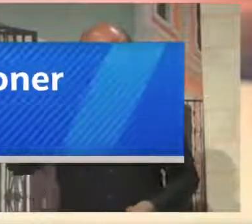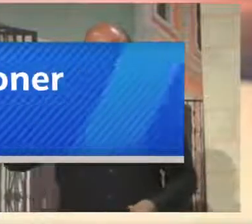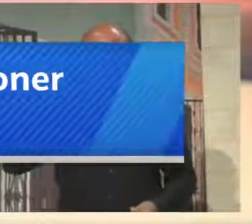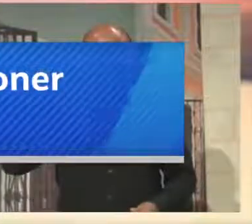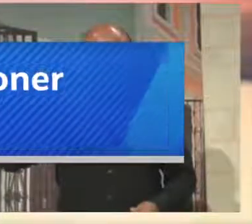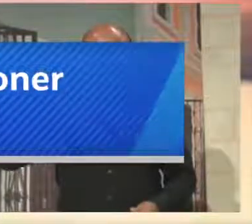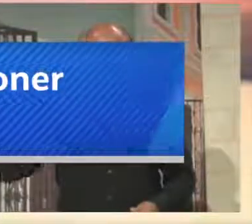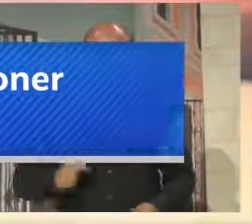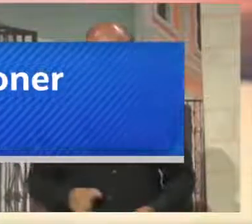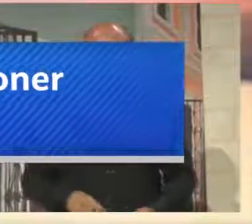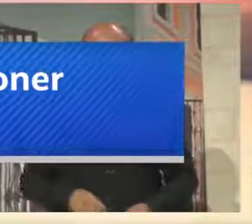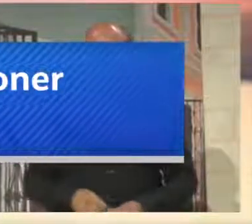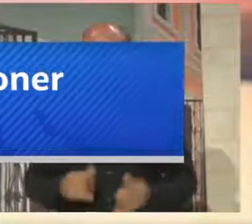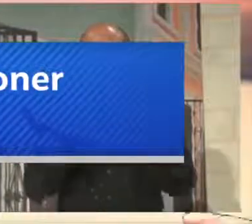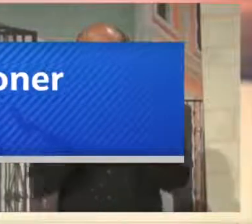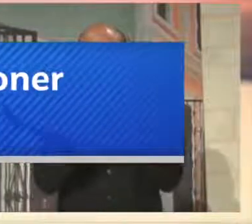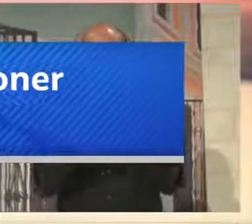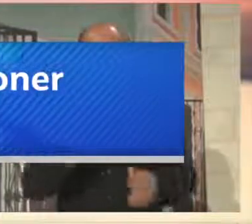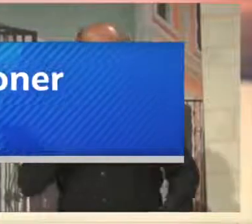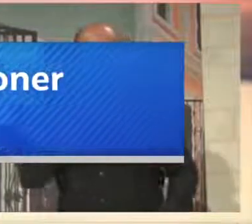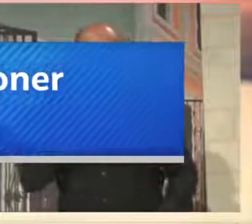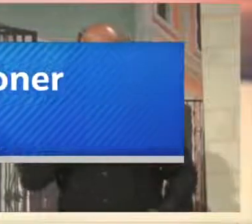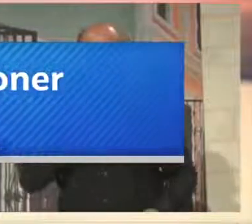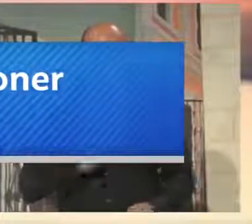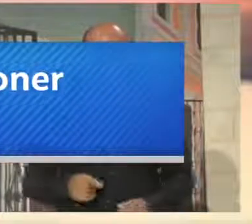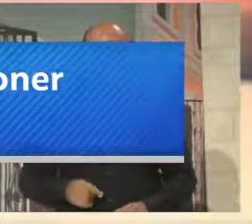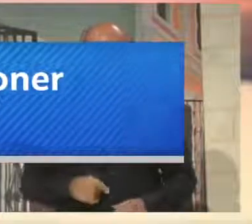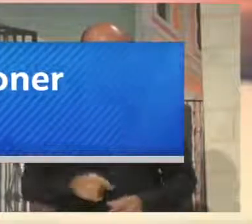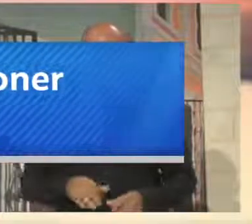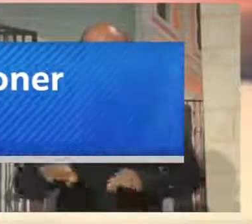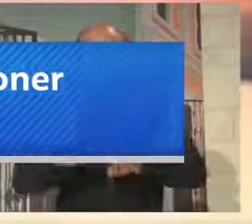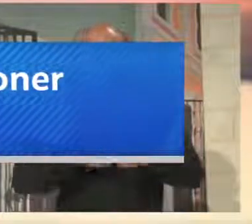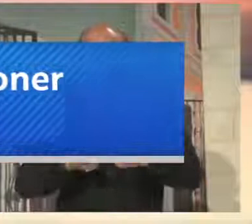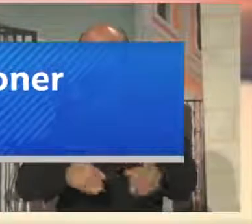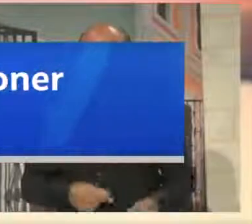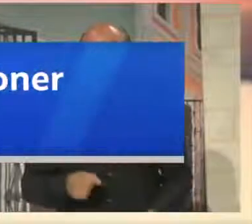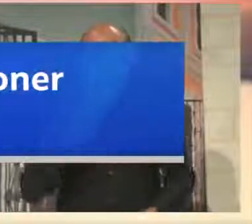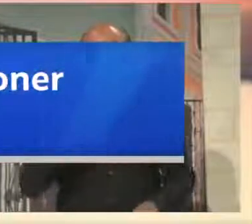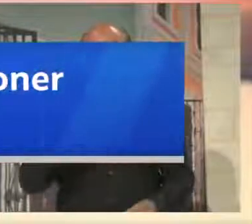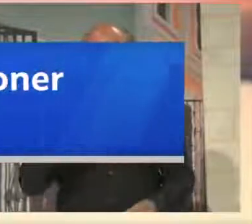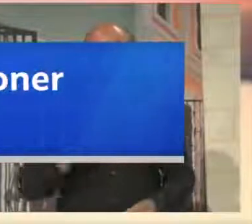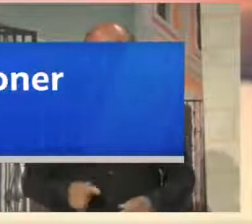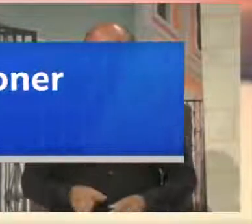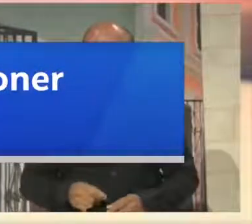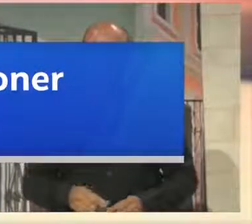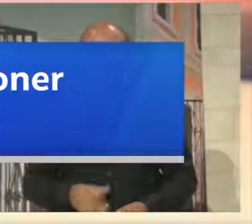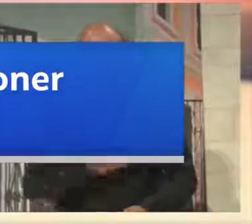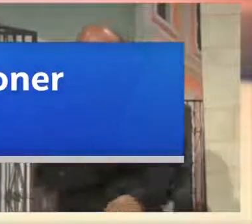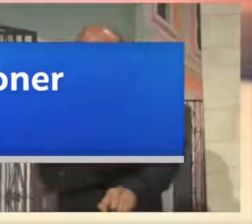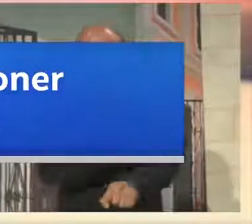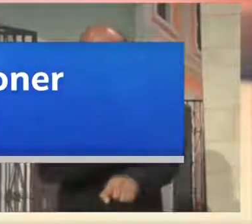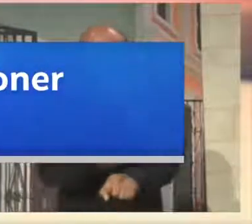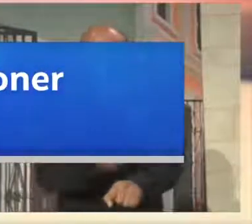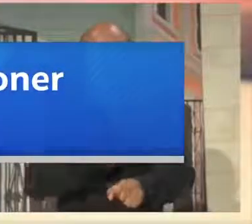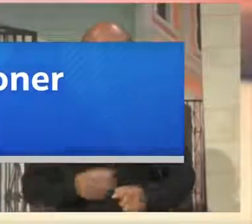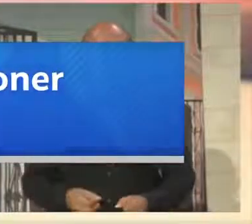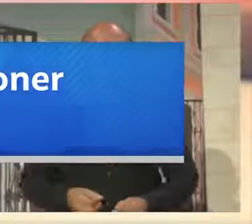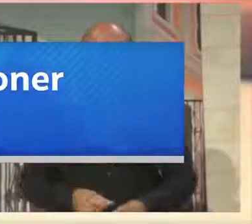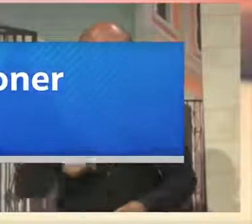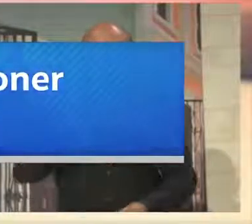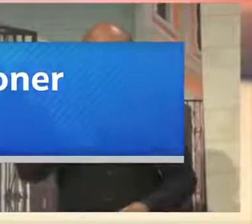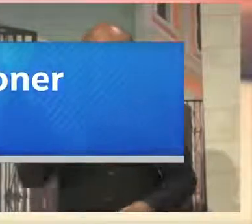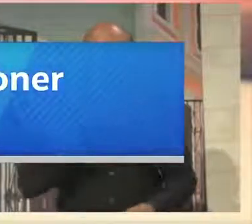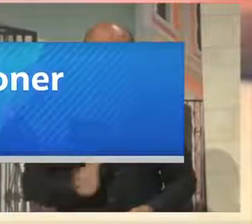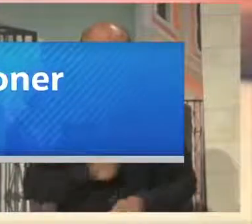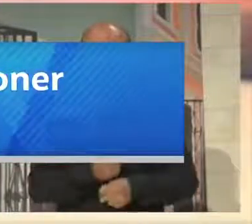mujeres, también hay impacto con ellas. En el caso de la familia en general, pues bueno, este año nosotros como